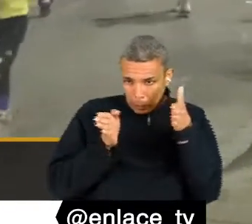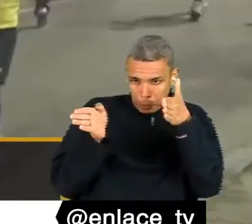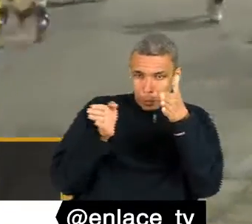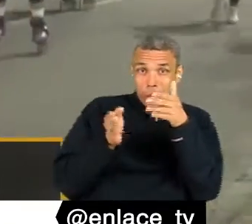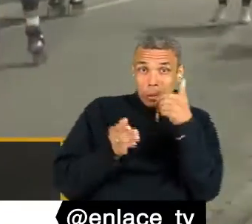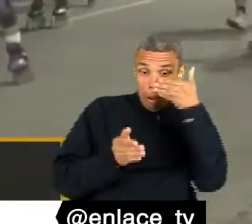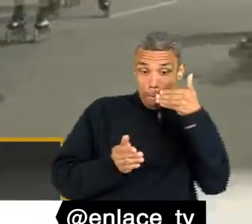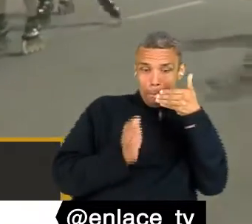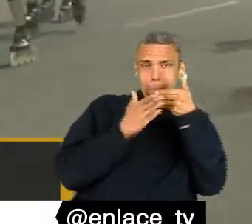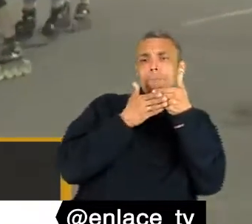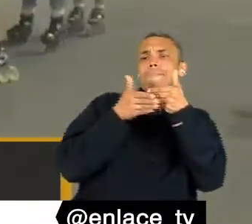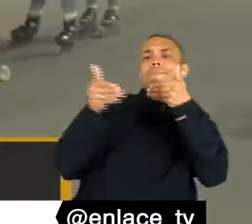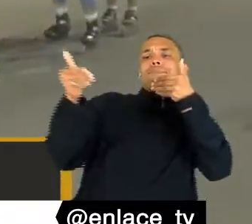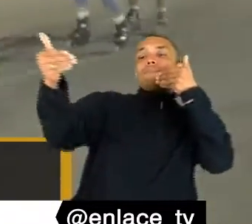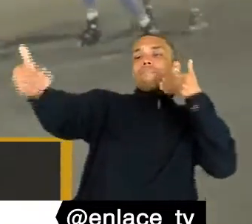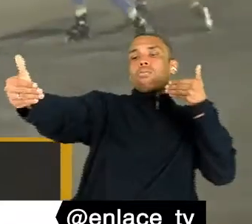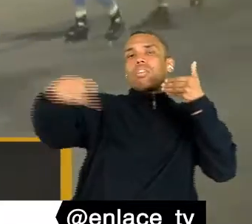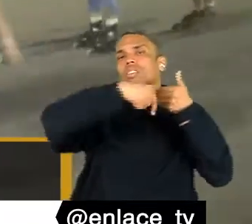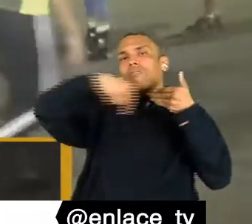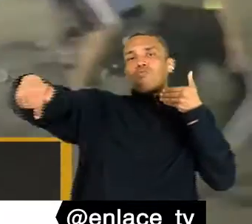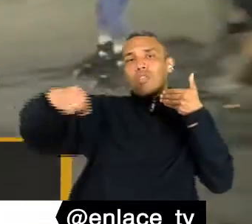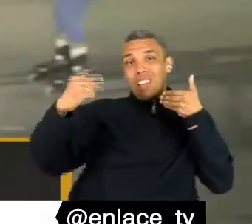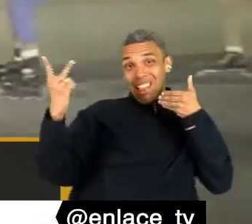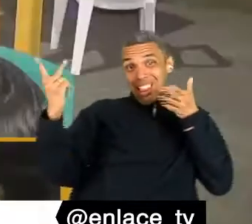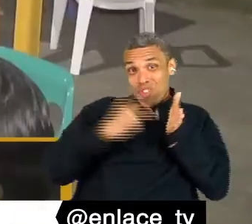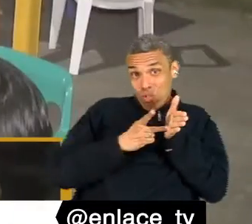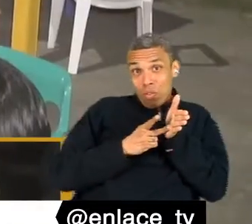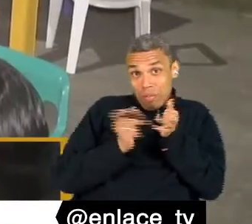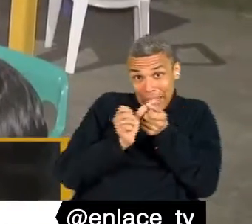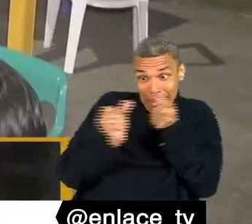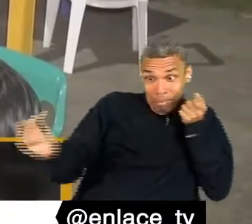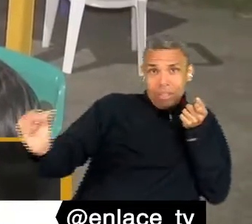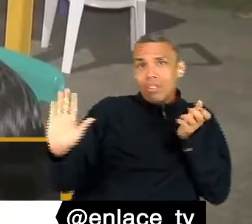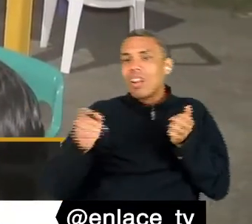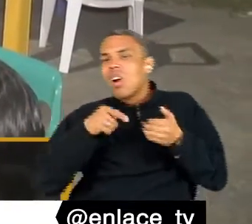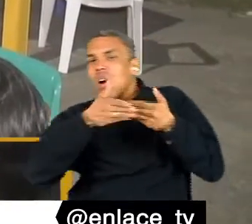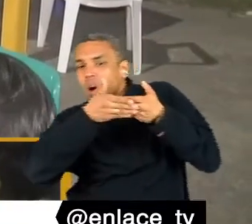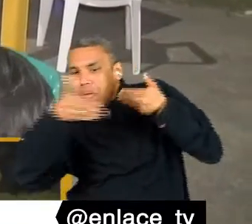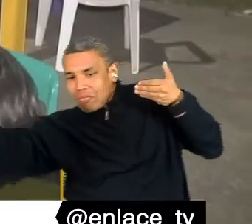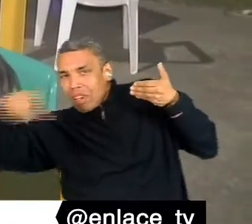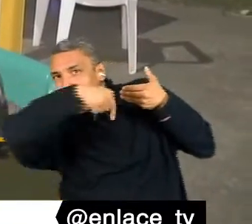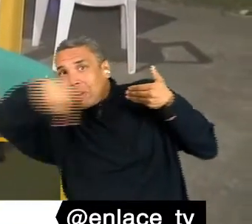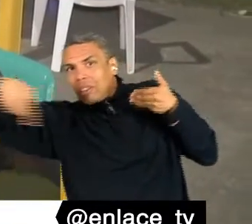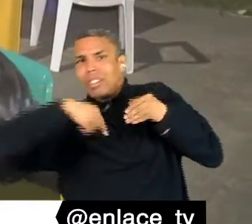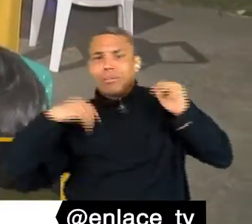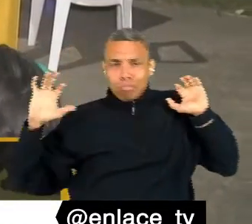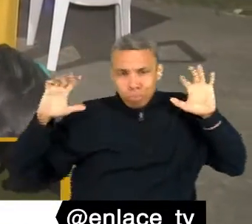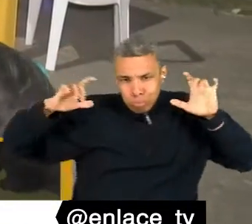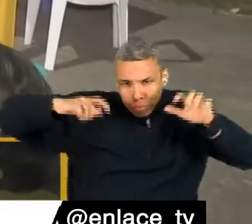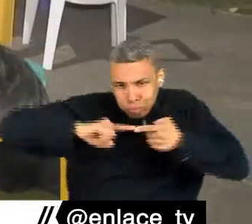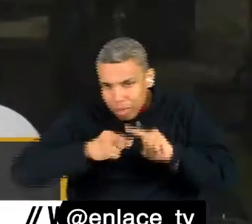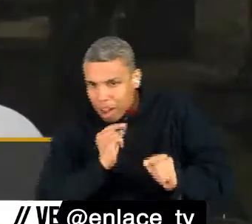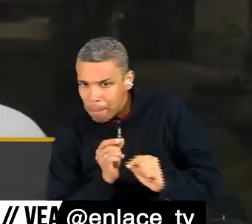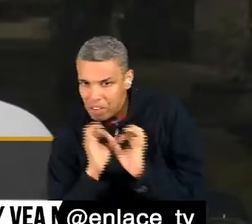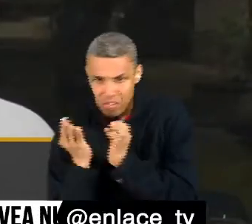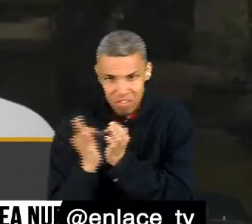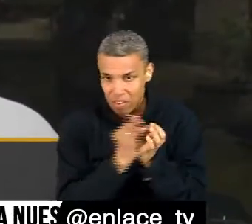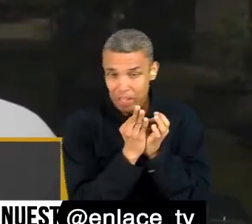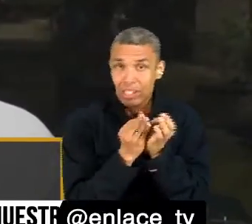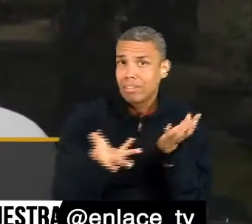hábitos de vida y salud garantizaron a los barranqueños el buen desarrollo de la jornada, que disfrutaron en familia y con amigos. Buena, muy